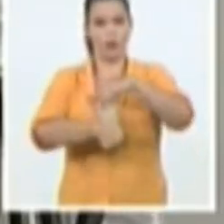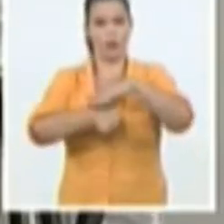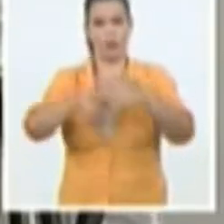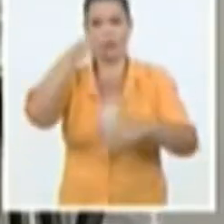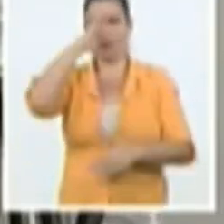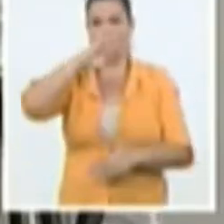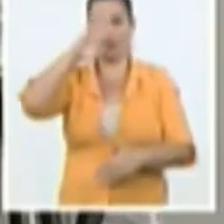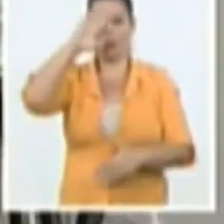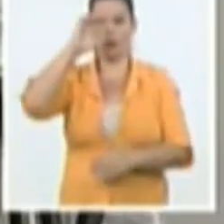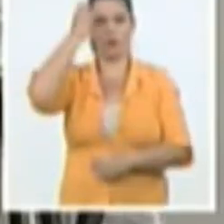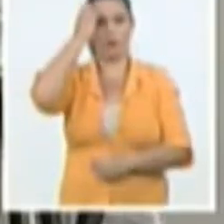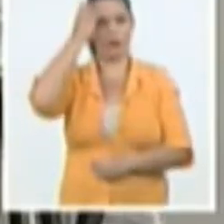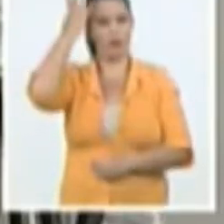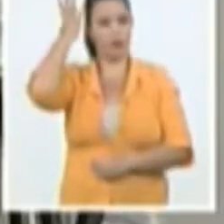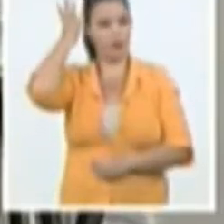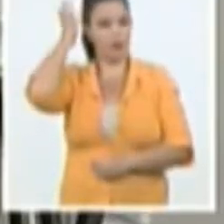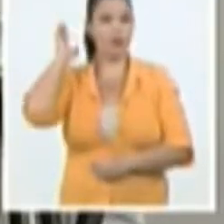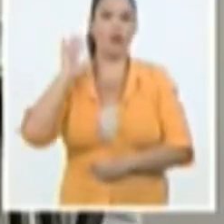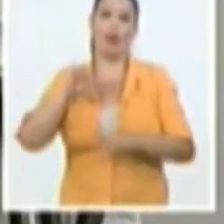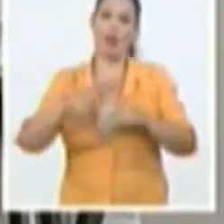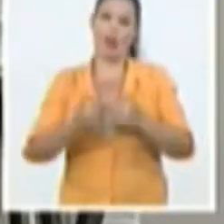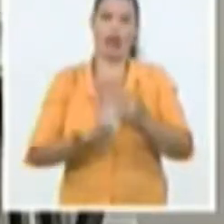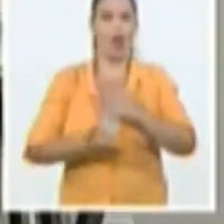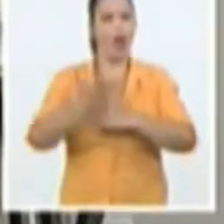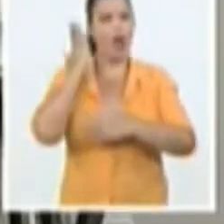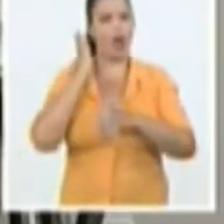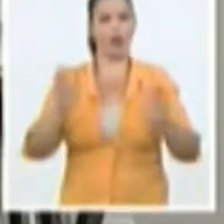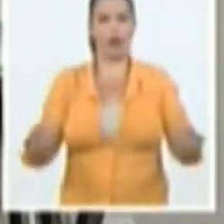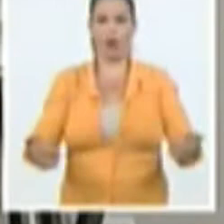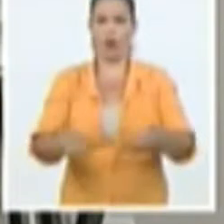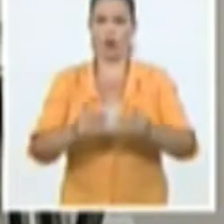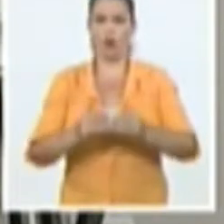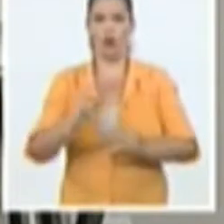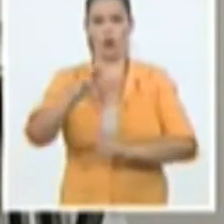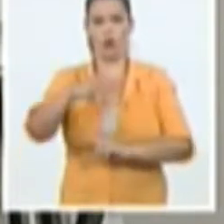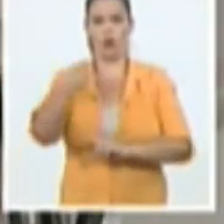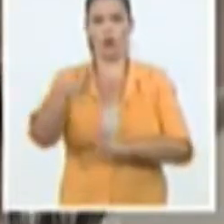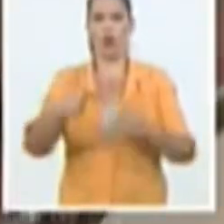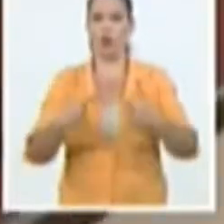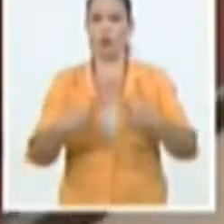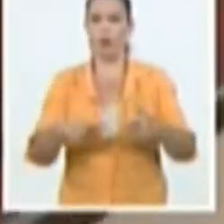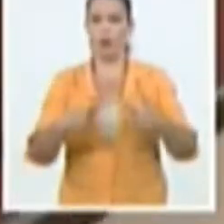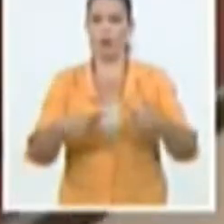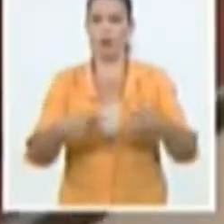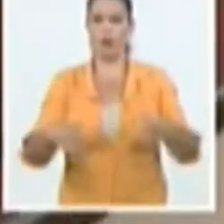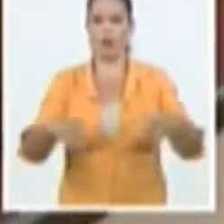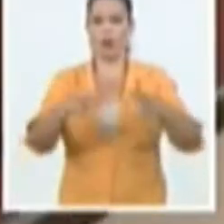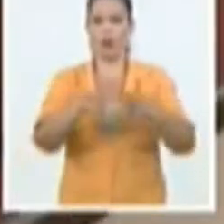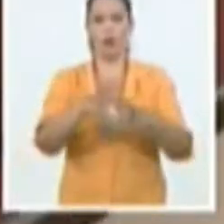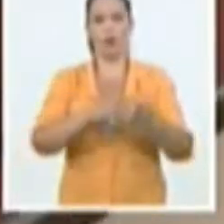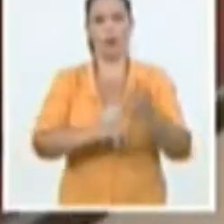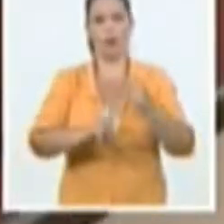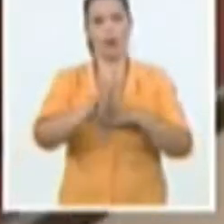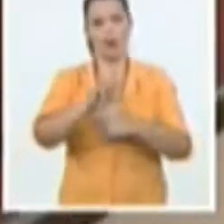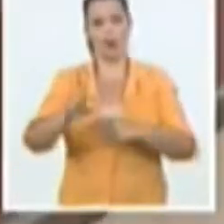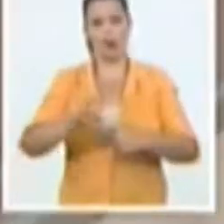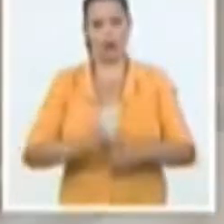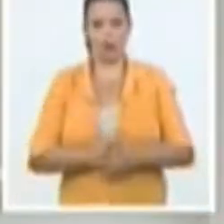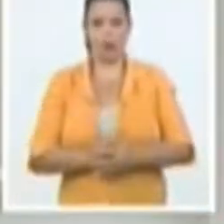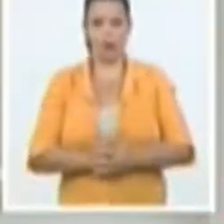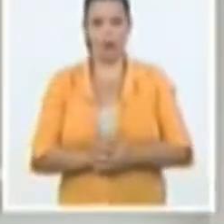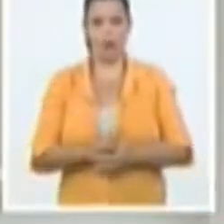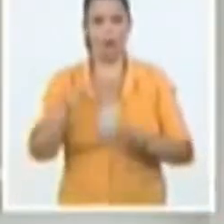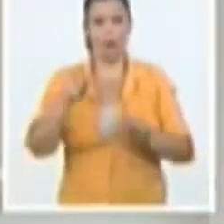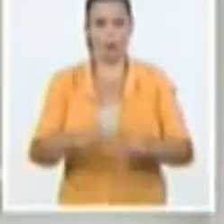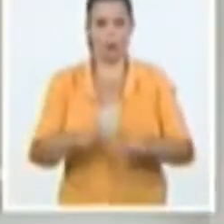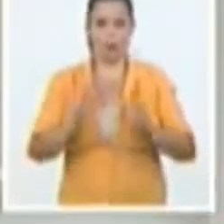en la reciente clausura del segundo pleno del Comité Central del Partido. Nos referiremos a los planes